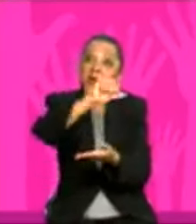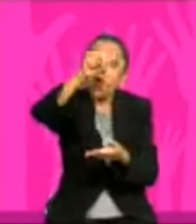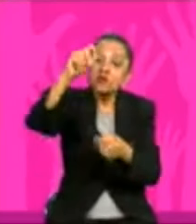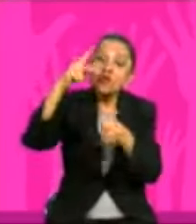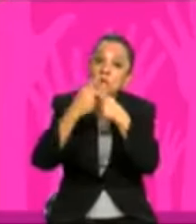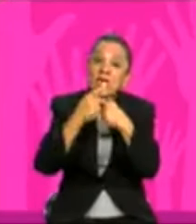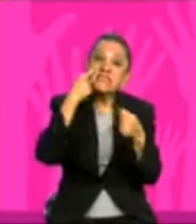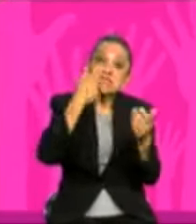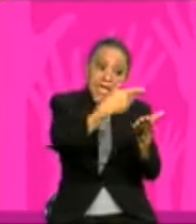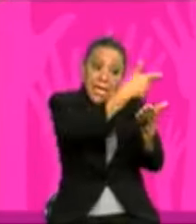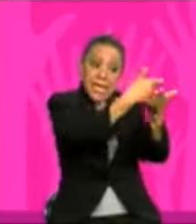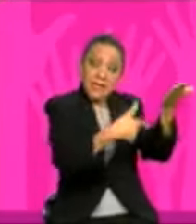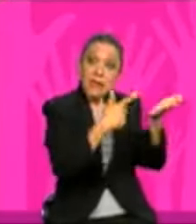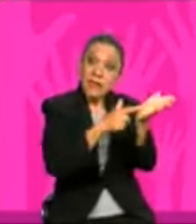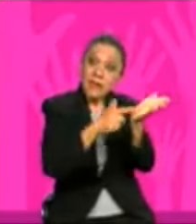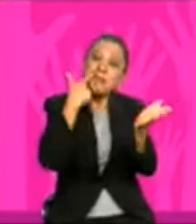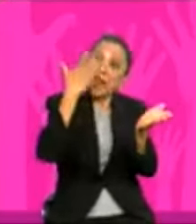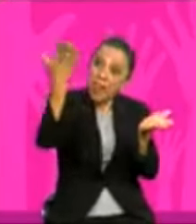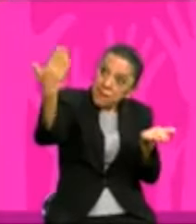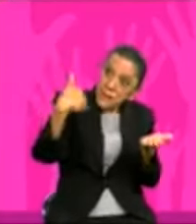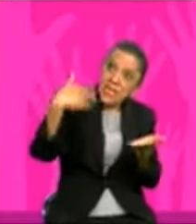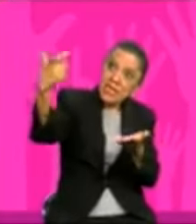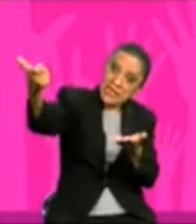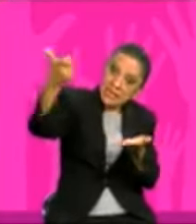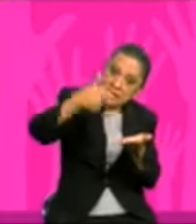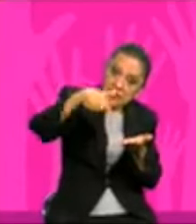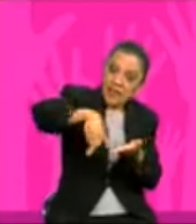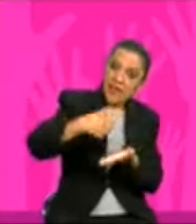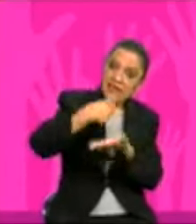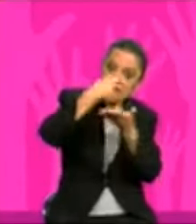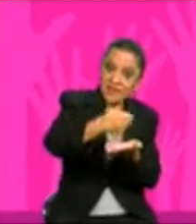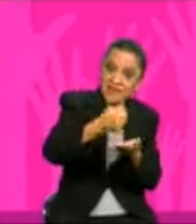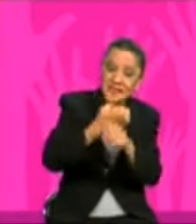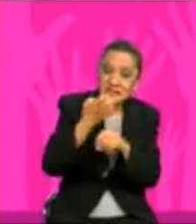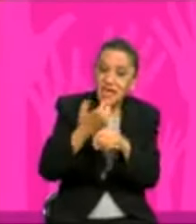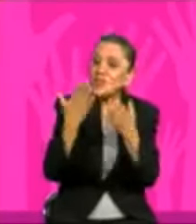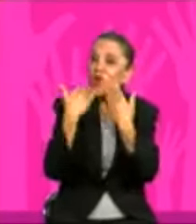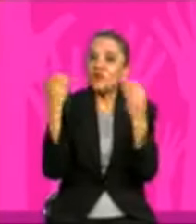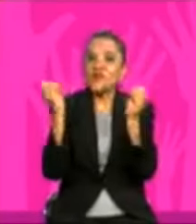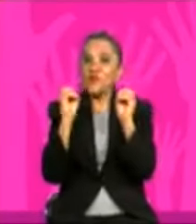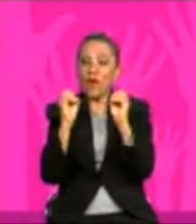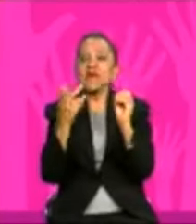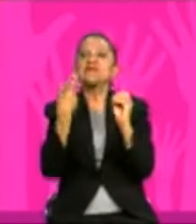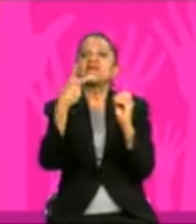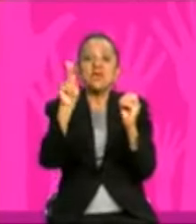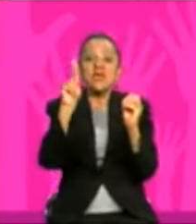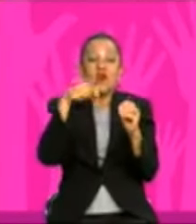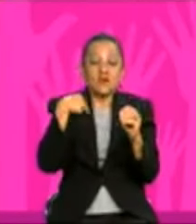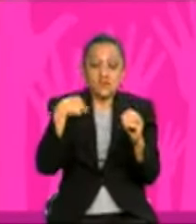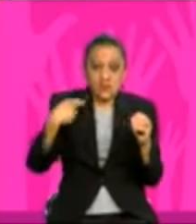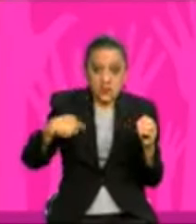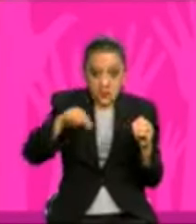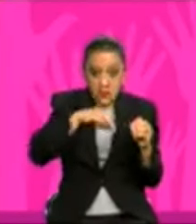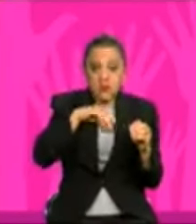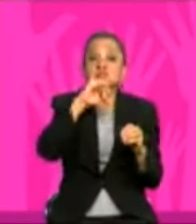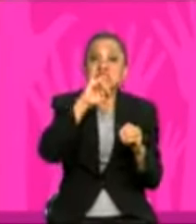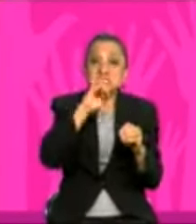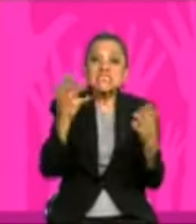las condiciones atractivas de poder invertir en el estado. Nosotros vamos a crear la Comisión